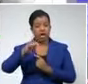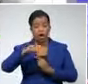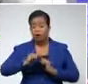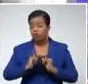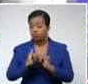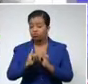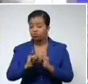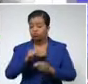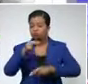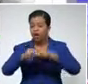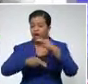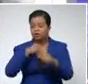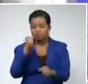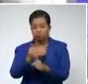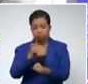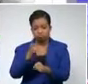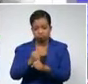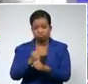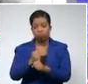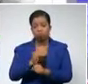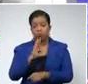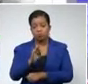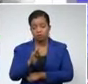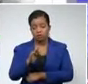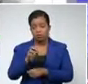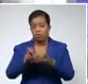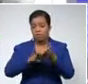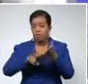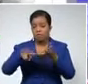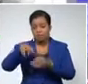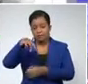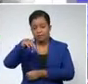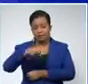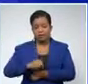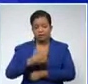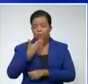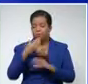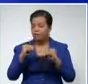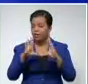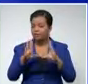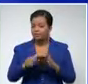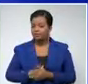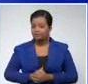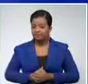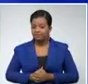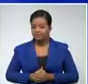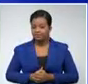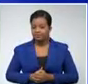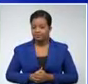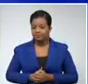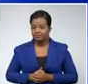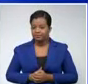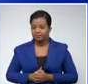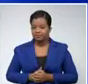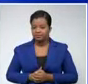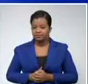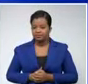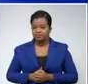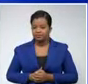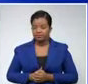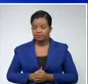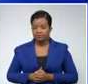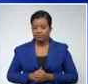que se acometen en ese occidental territorio. Yoslaine, buenos días, bienvenida. Los buenos días desde Pinar del